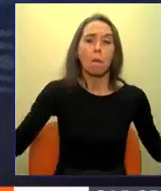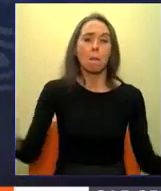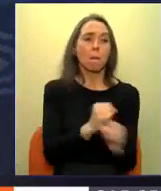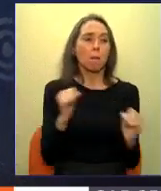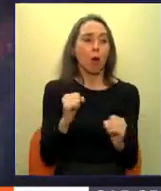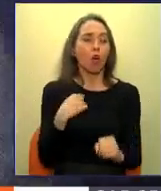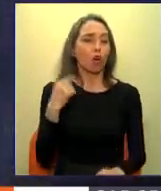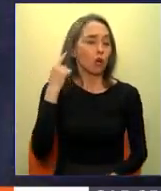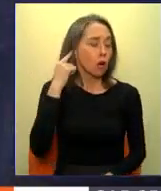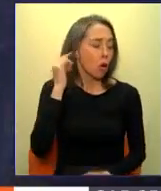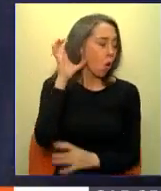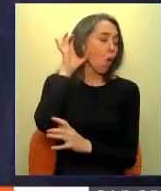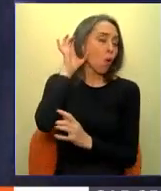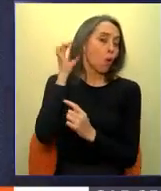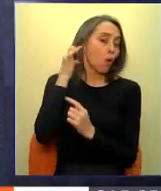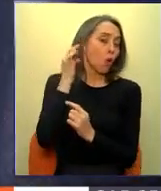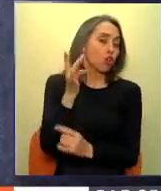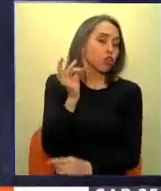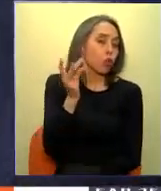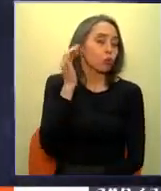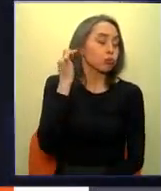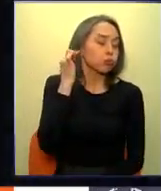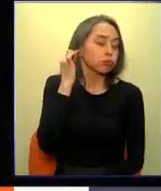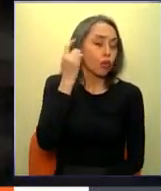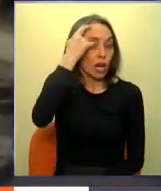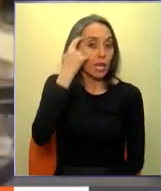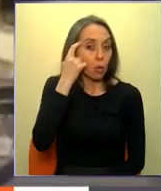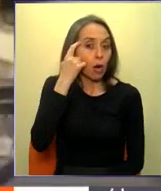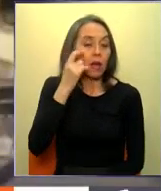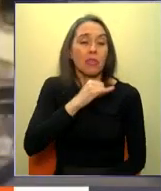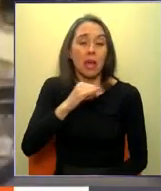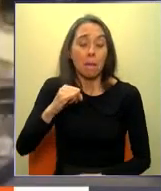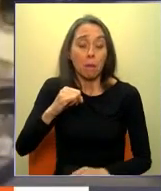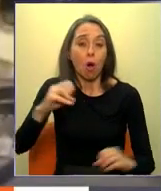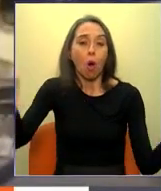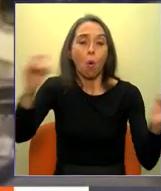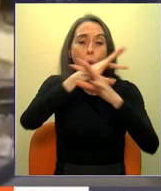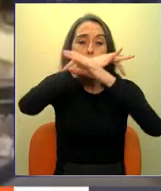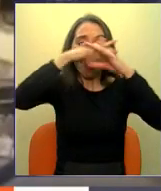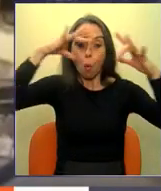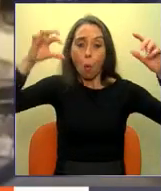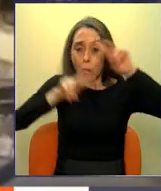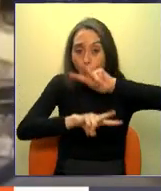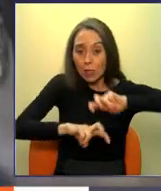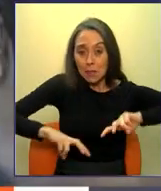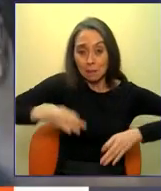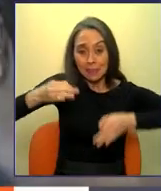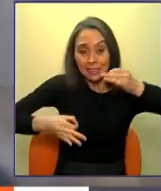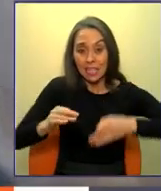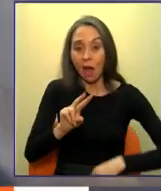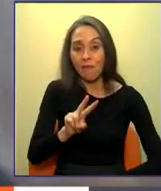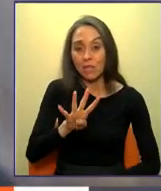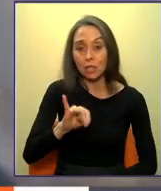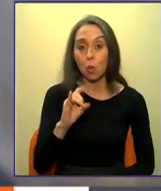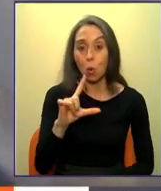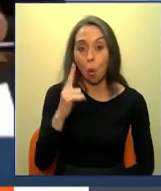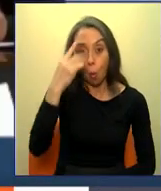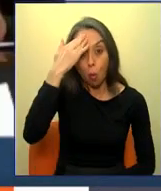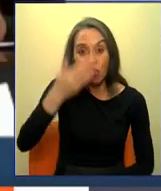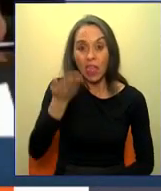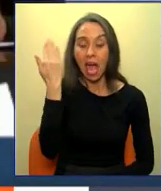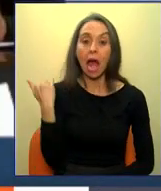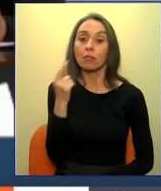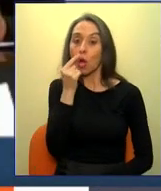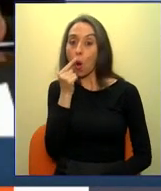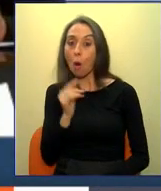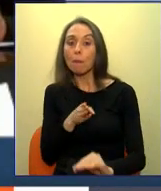en mi oído. ¿Qué es lo que vino después de eso? Humo. Las indagatorias indican que el 24 de julio, un día antes, Solar se dirigió